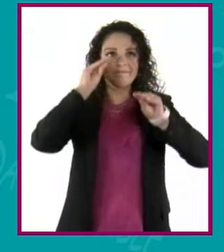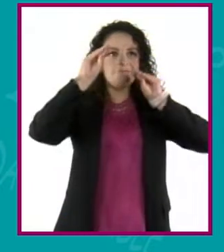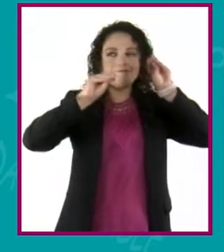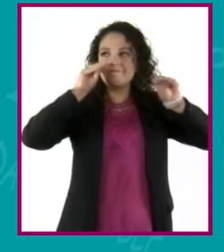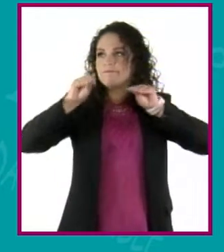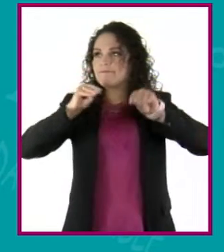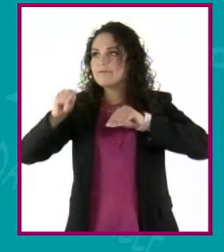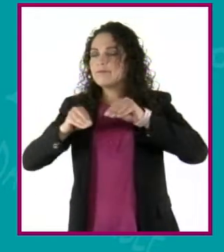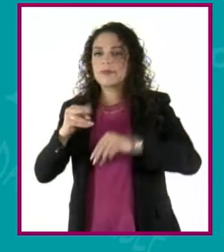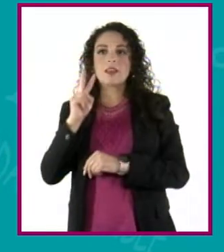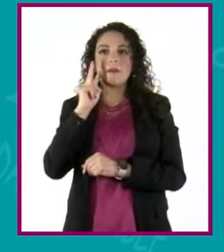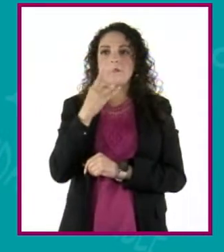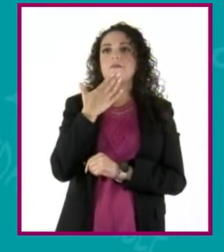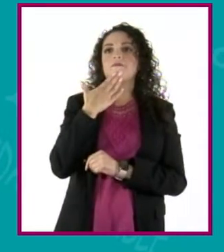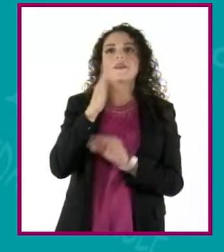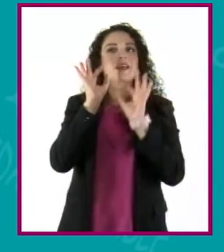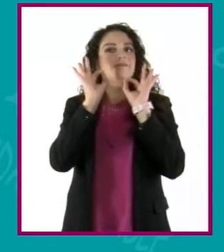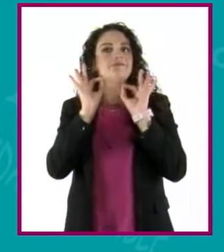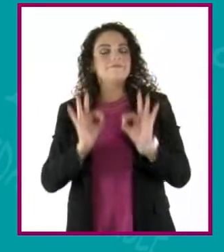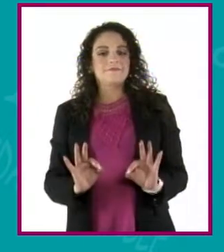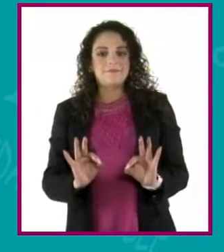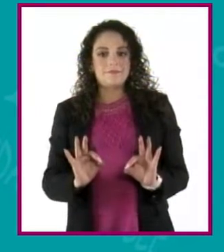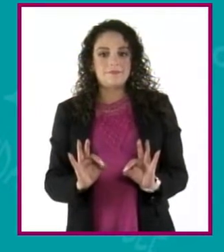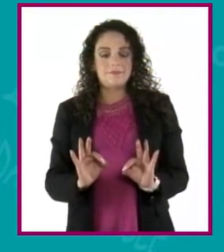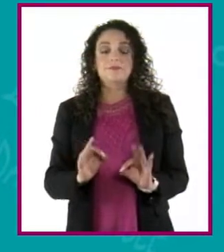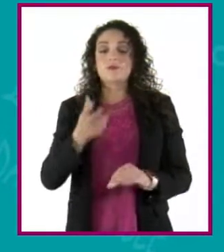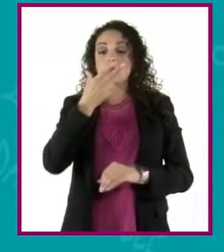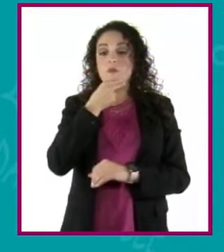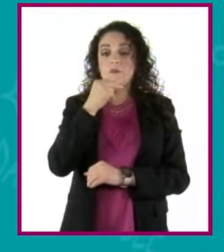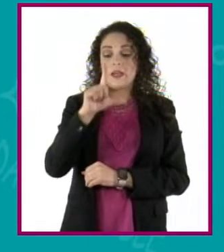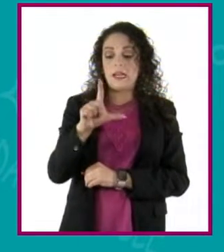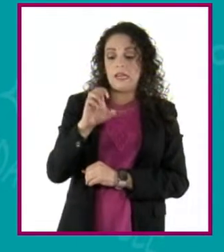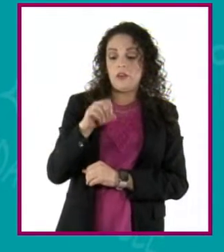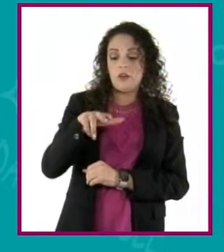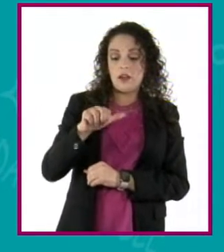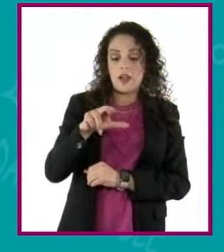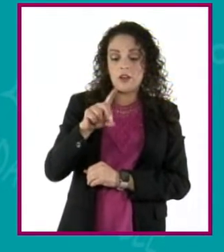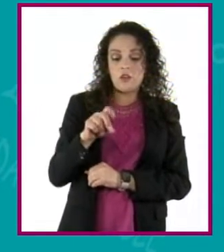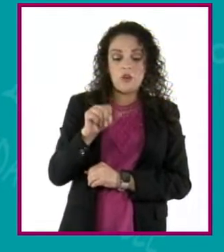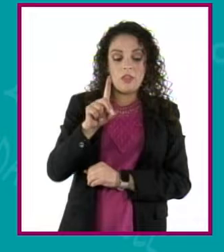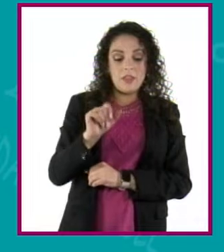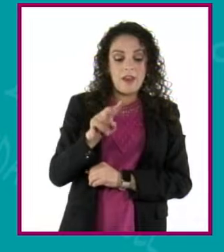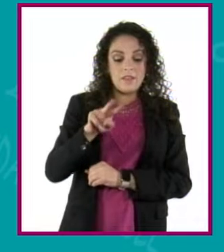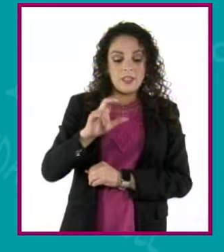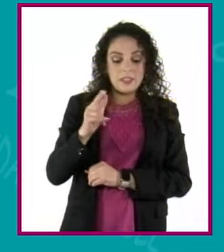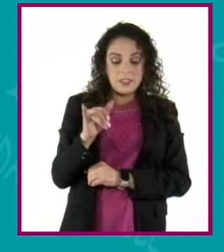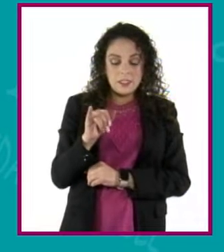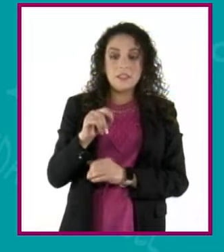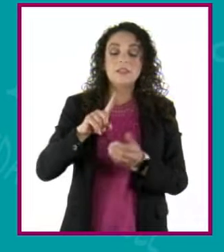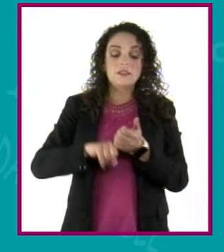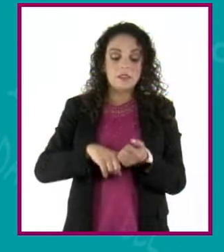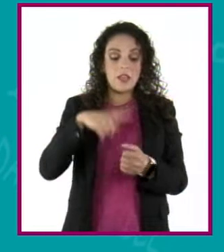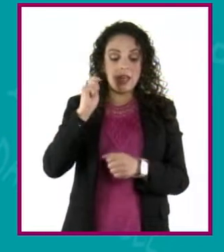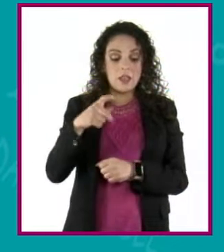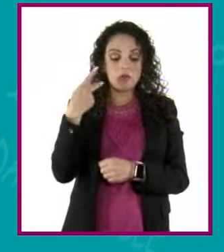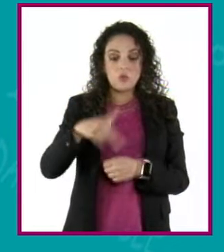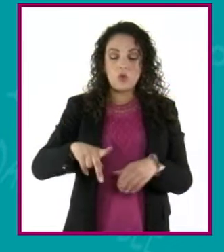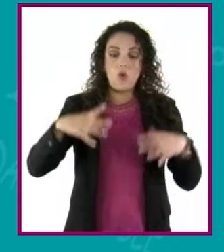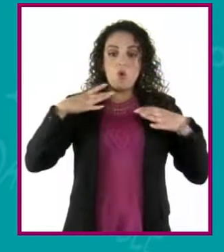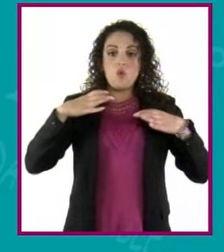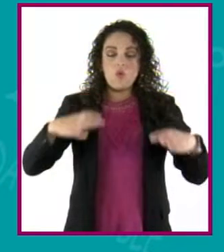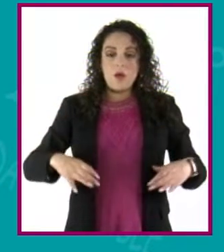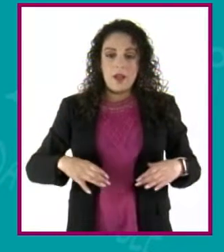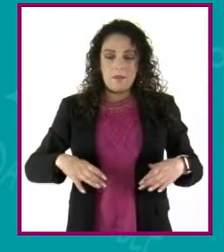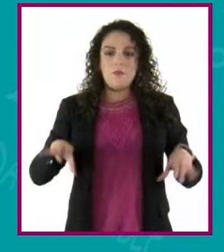elementos que lo conforman. Leonardo da Vinci, por ejemplo, realizó un estudio sobre las proporciones de la anatomía humana alrededor del